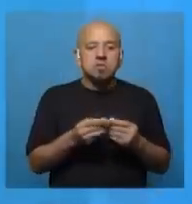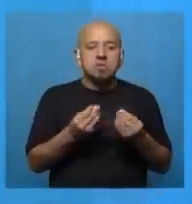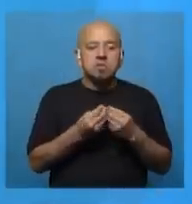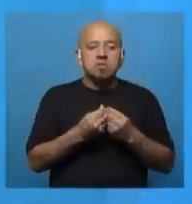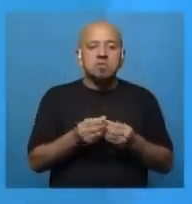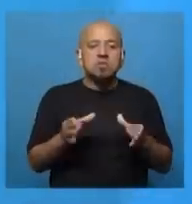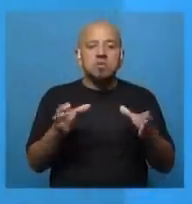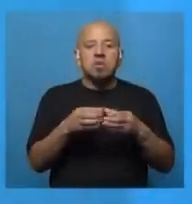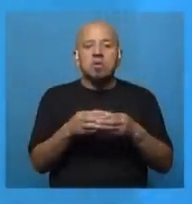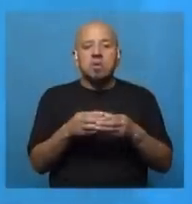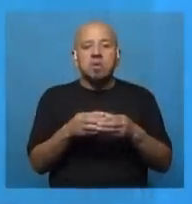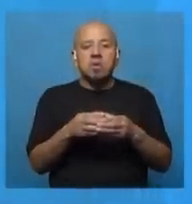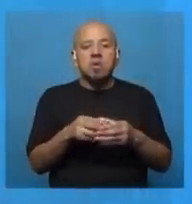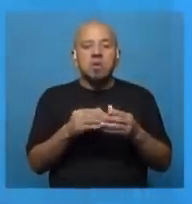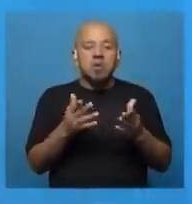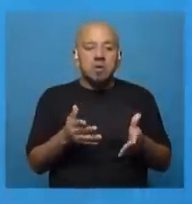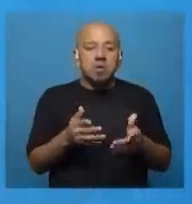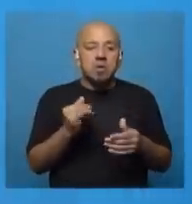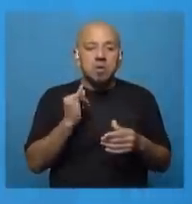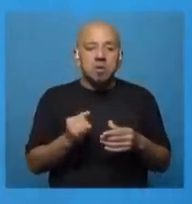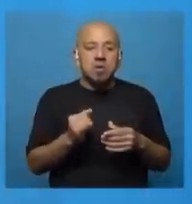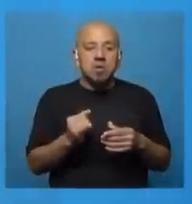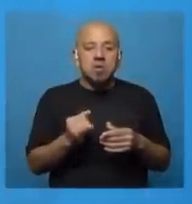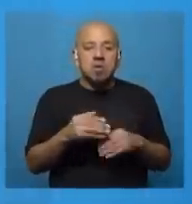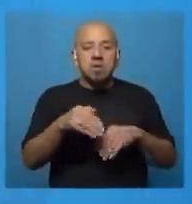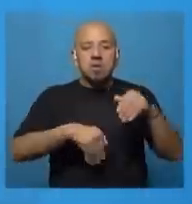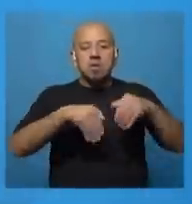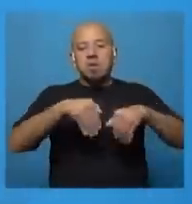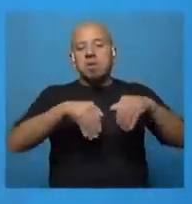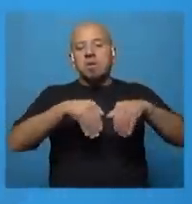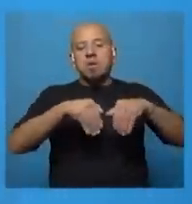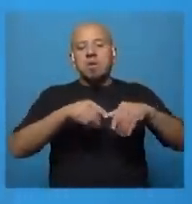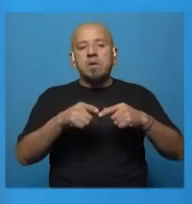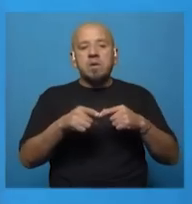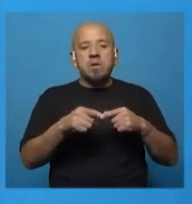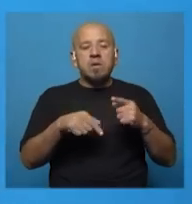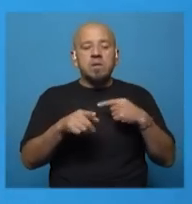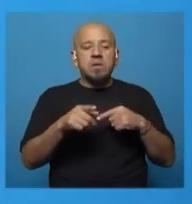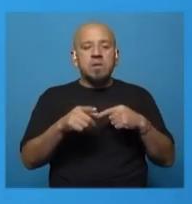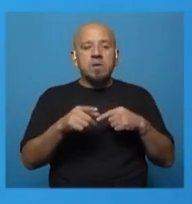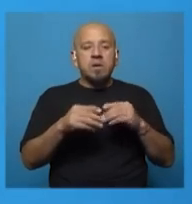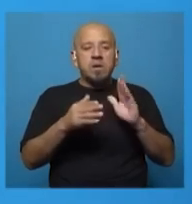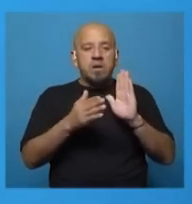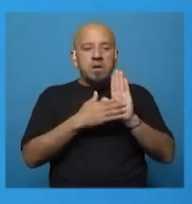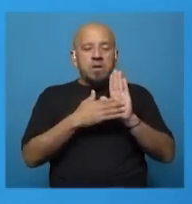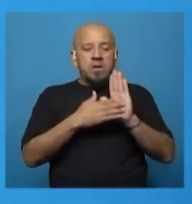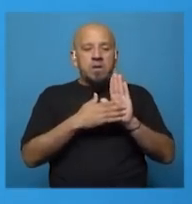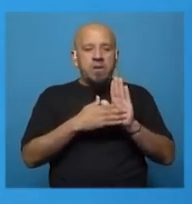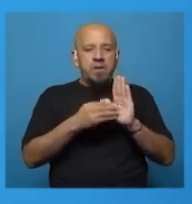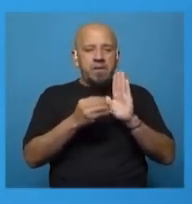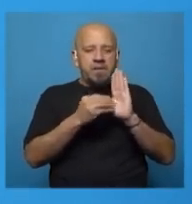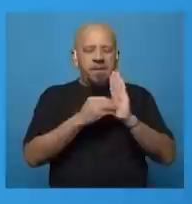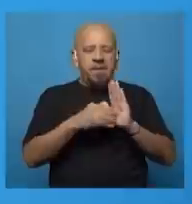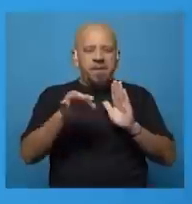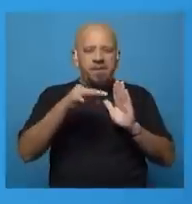departamentales hemos definido irsive electoralmente en listas únicas a nivel nacional para el senado